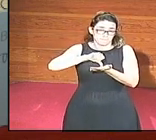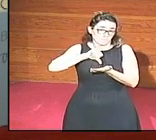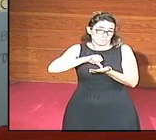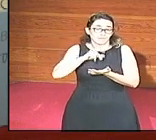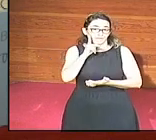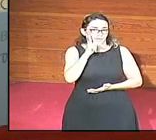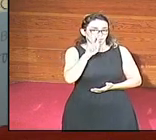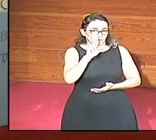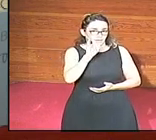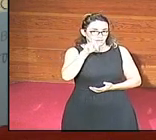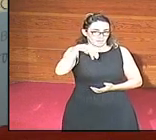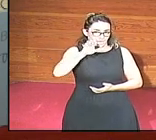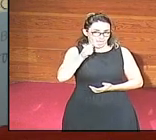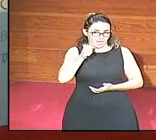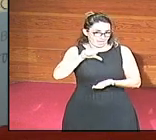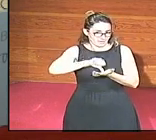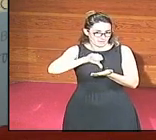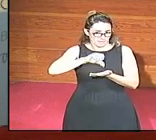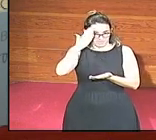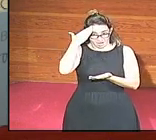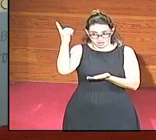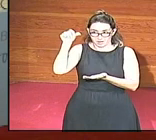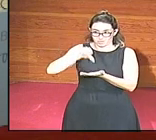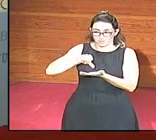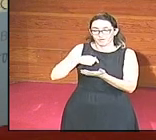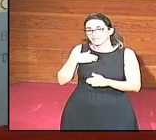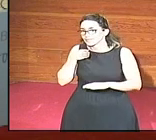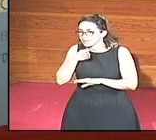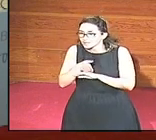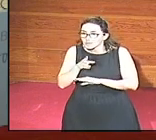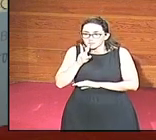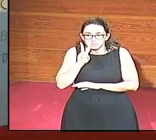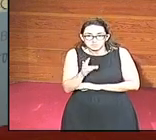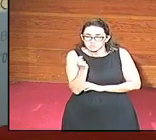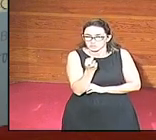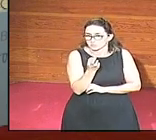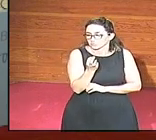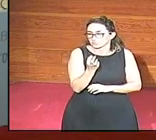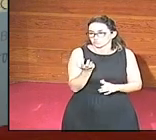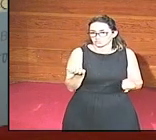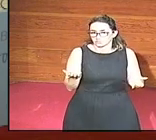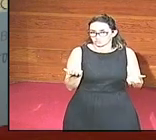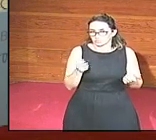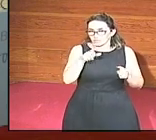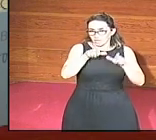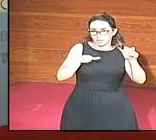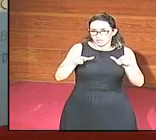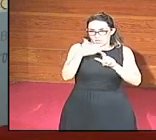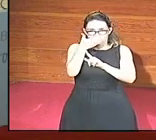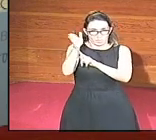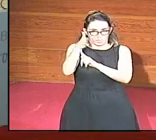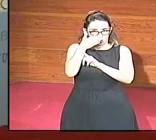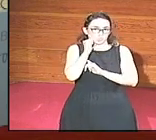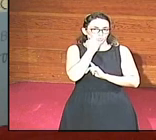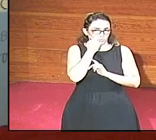Crimea, y básicamente lo que me encuentro es pues un montón de gente con banderas rusas.